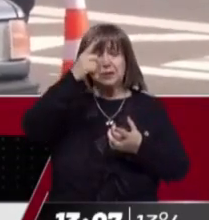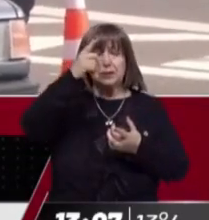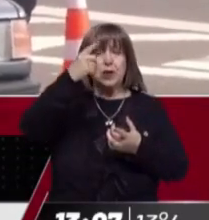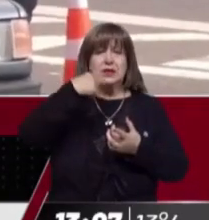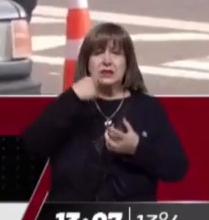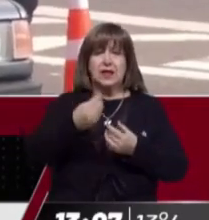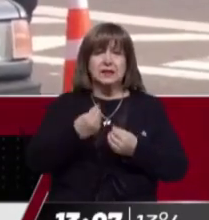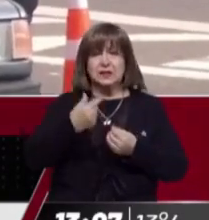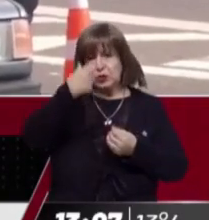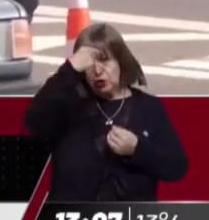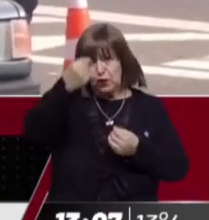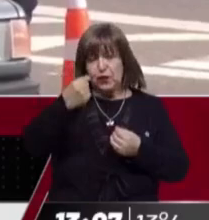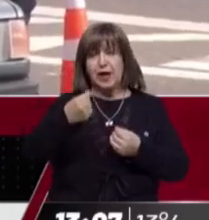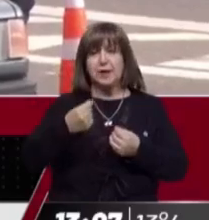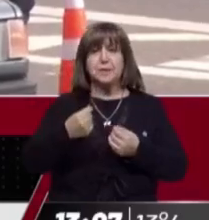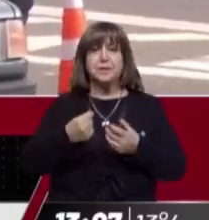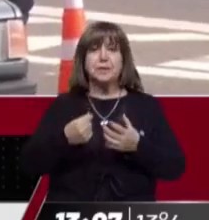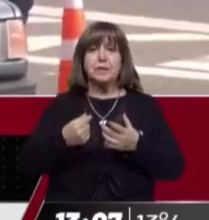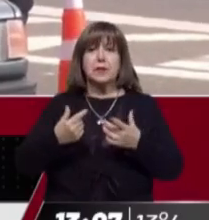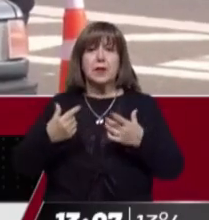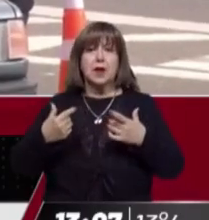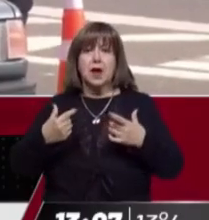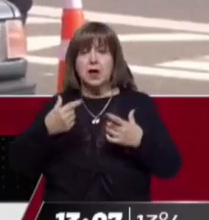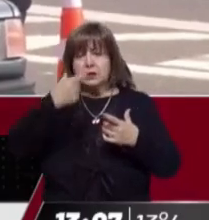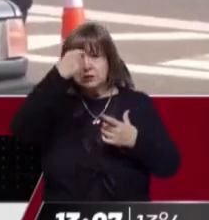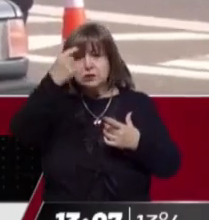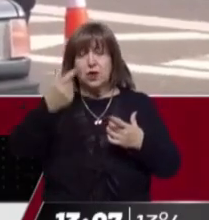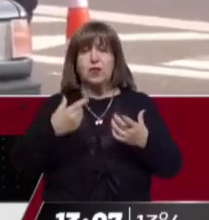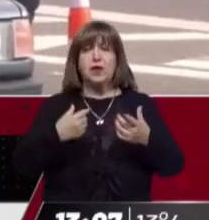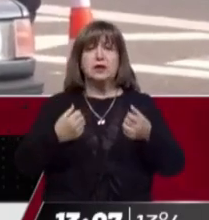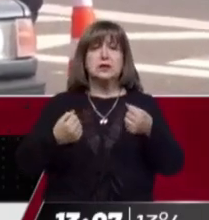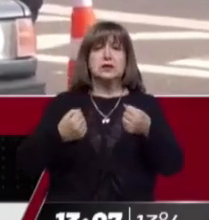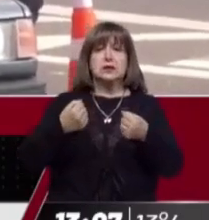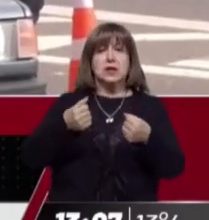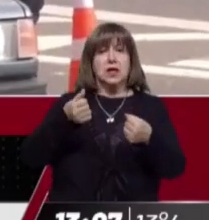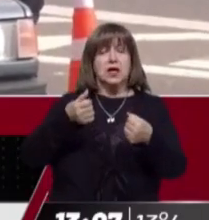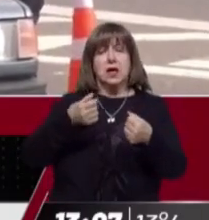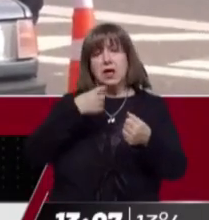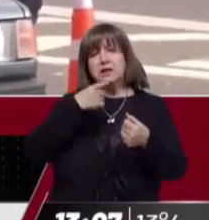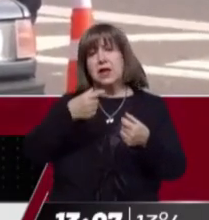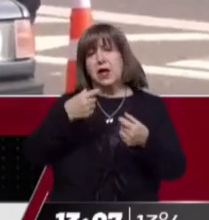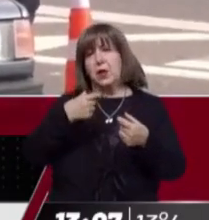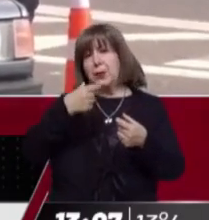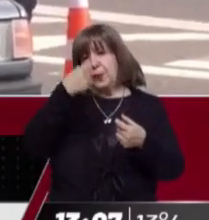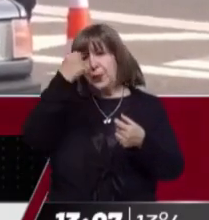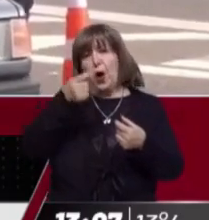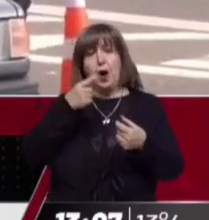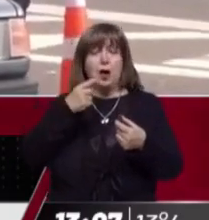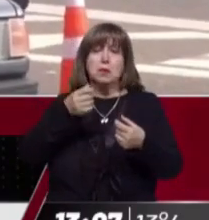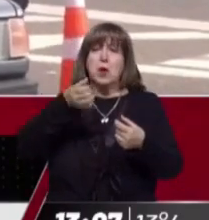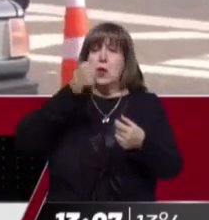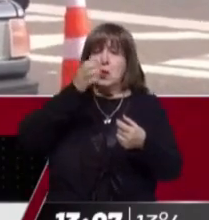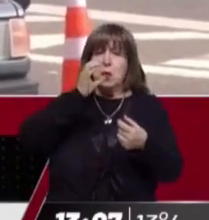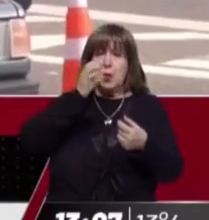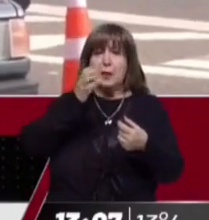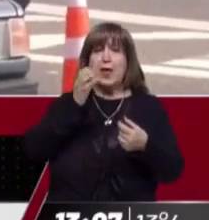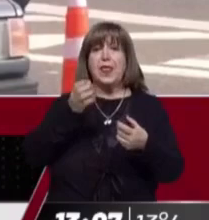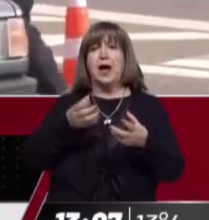o ingieren bebidas y tratan de evitar los controles que nosotros estamos realizando mediante los distintos grupos de WhatsApp y